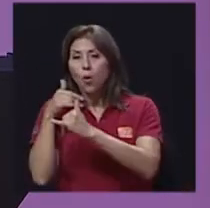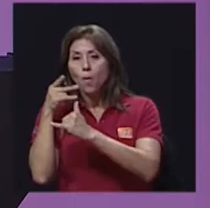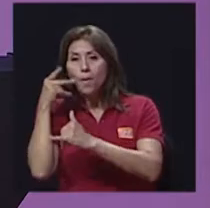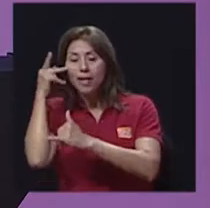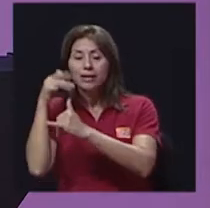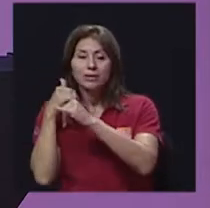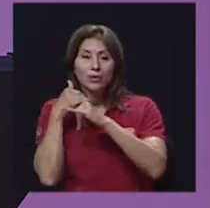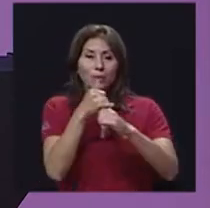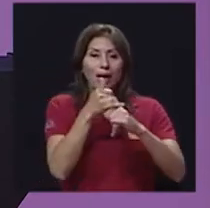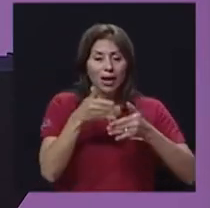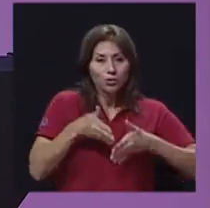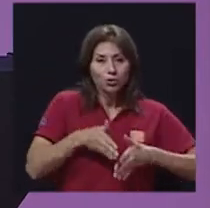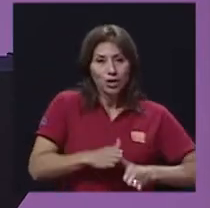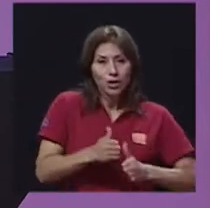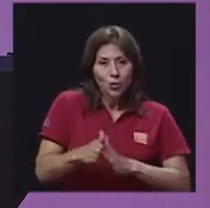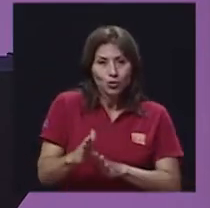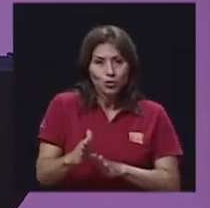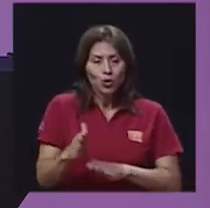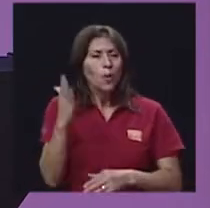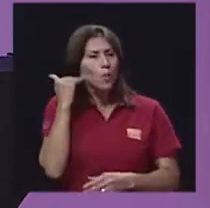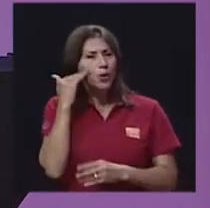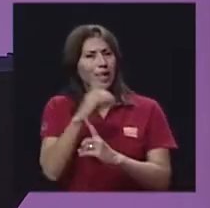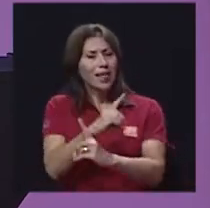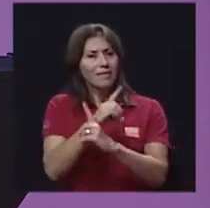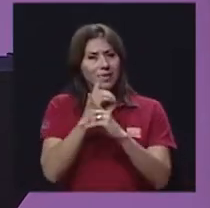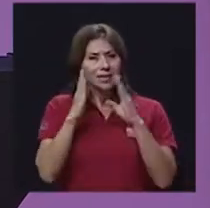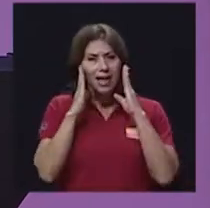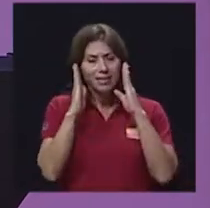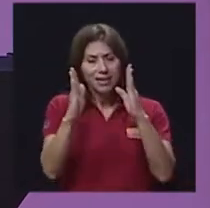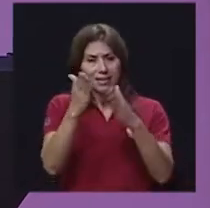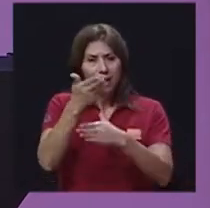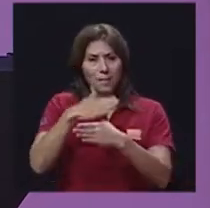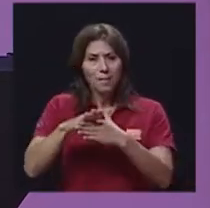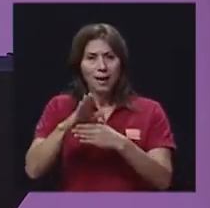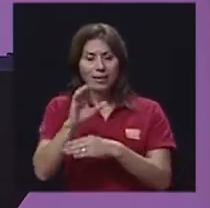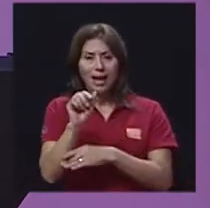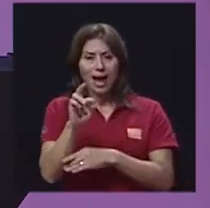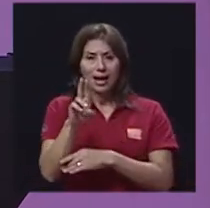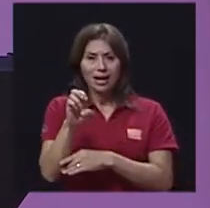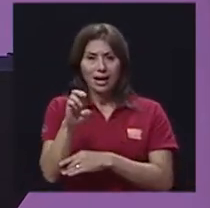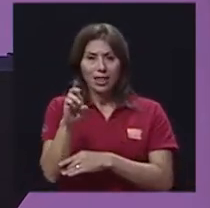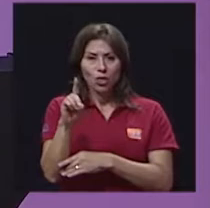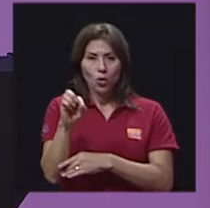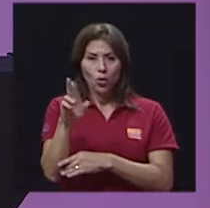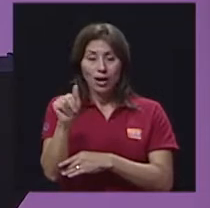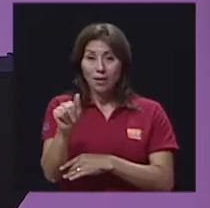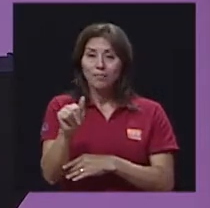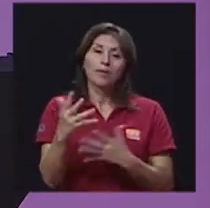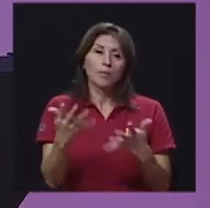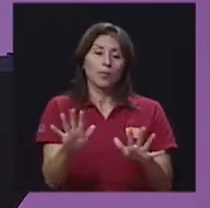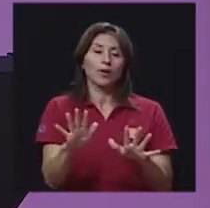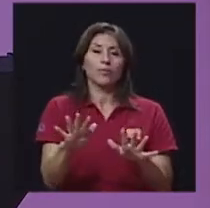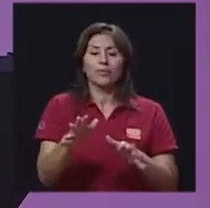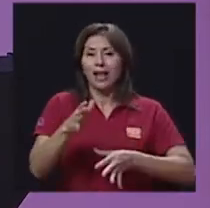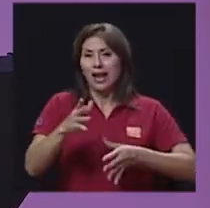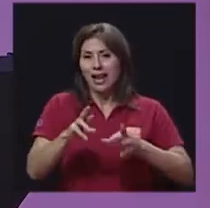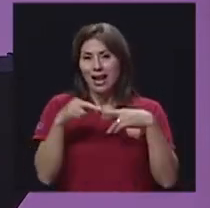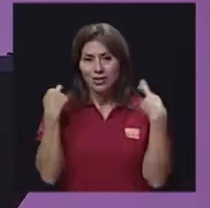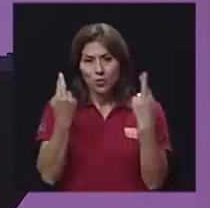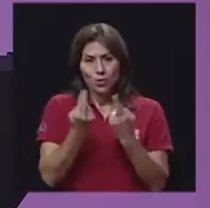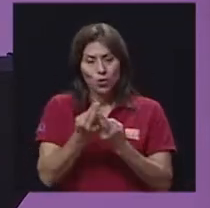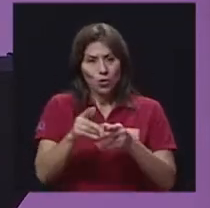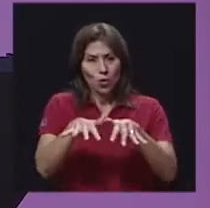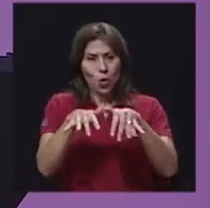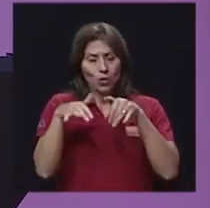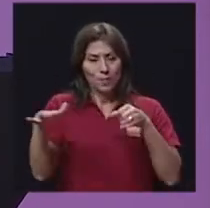¿Por qué la defensa atiende a la parte acreedora? Bueno, la Corte Plena en la sesión 23 de 2001 acordó que ese servicio era para